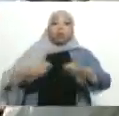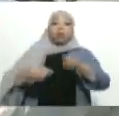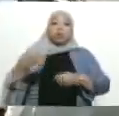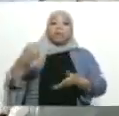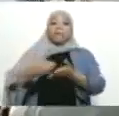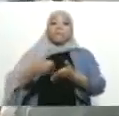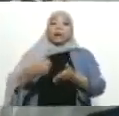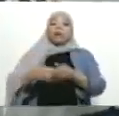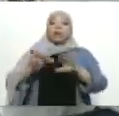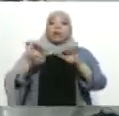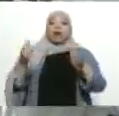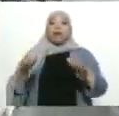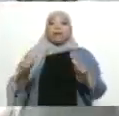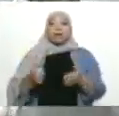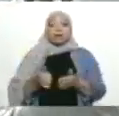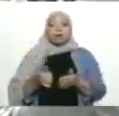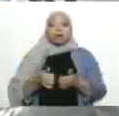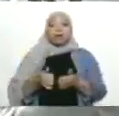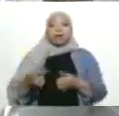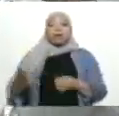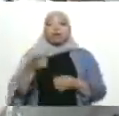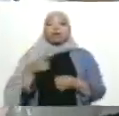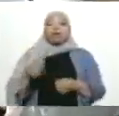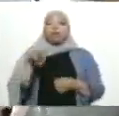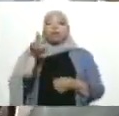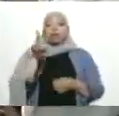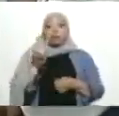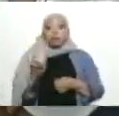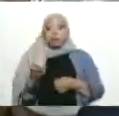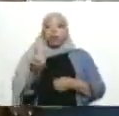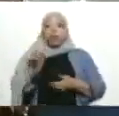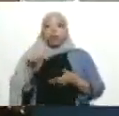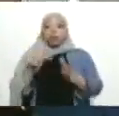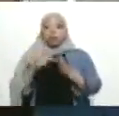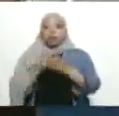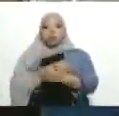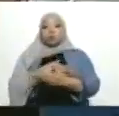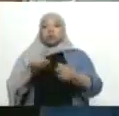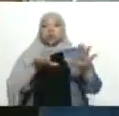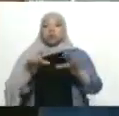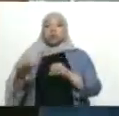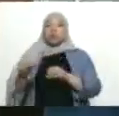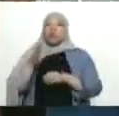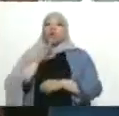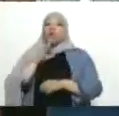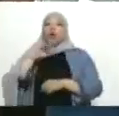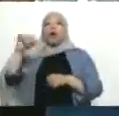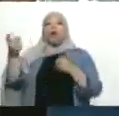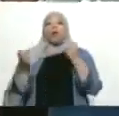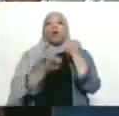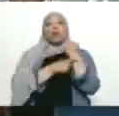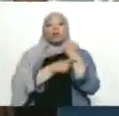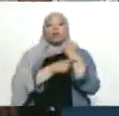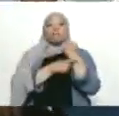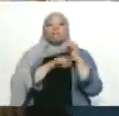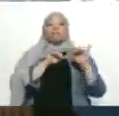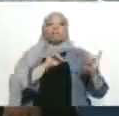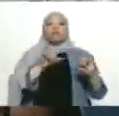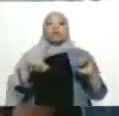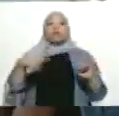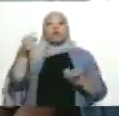a los artistas. Y además recabaron solo 2.6 millones de dólares que fueron a parar a las cuentas de Juan Guaidó y compañía. Un día